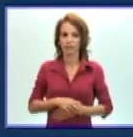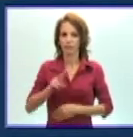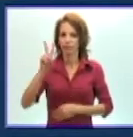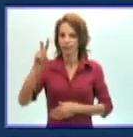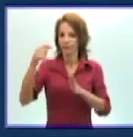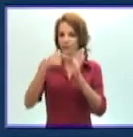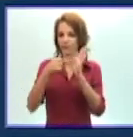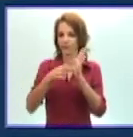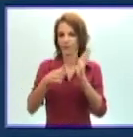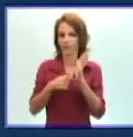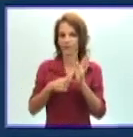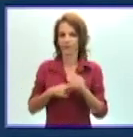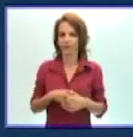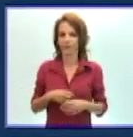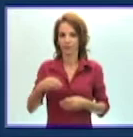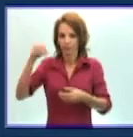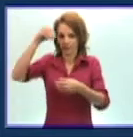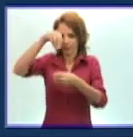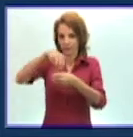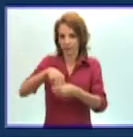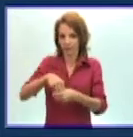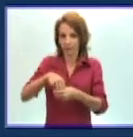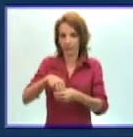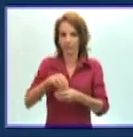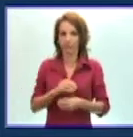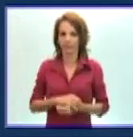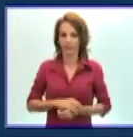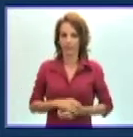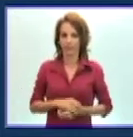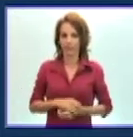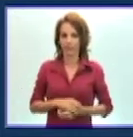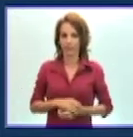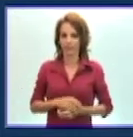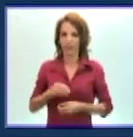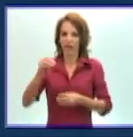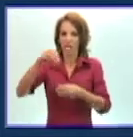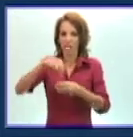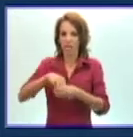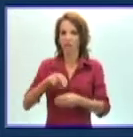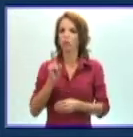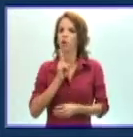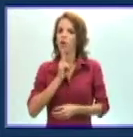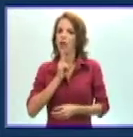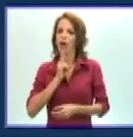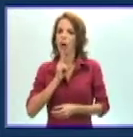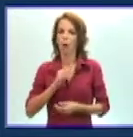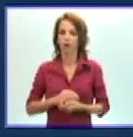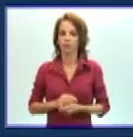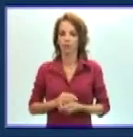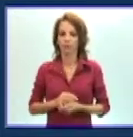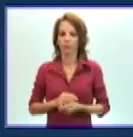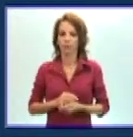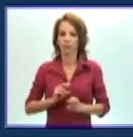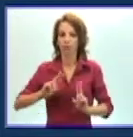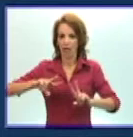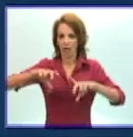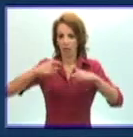Bueno, introducimos el cuerpo dentro del líquido y volvemos a realizar la